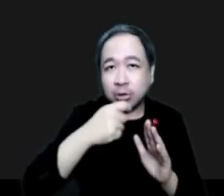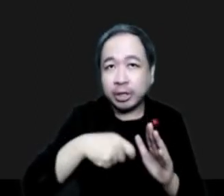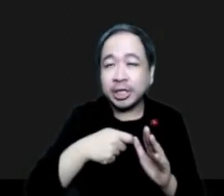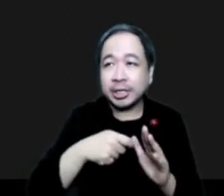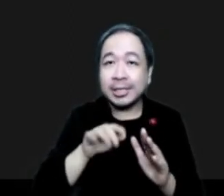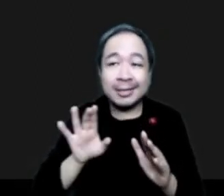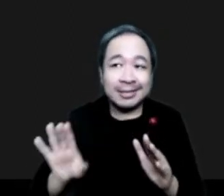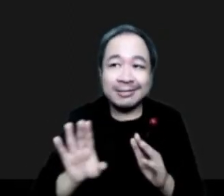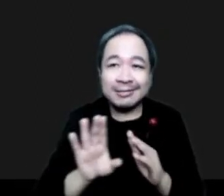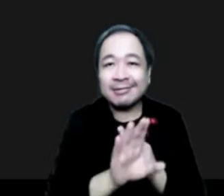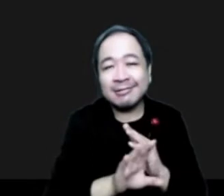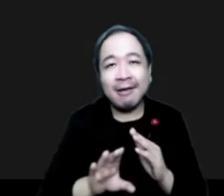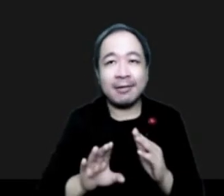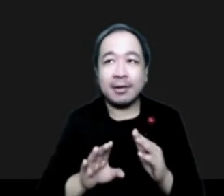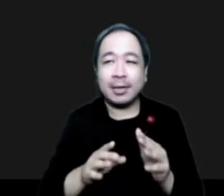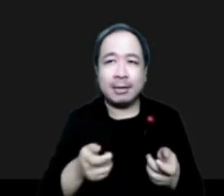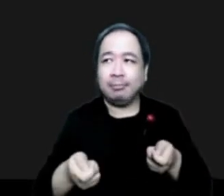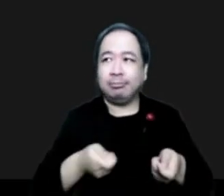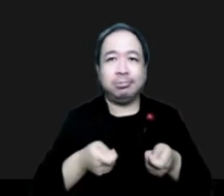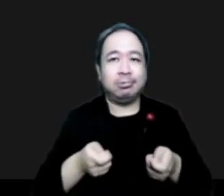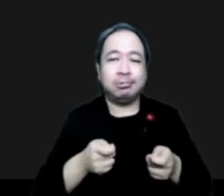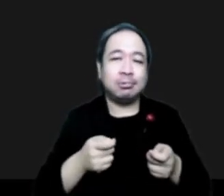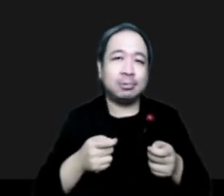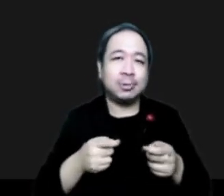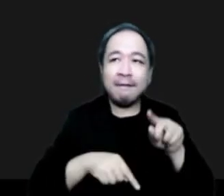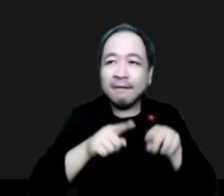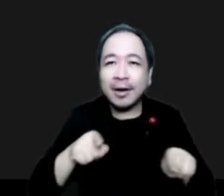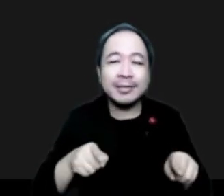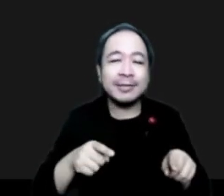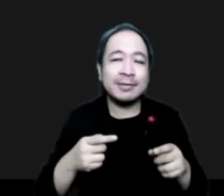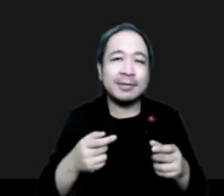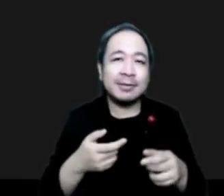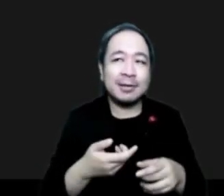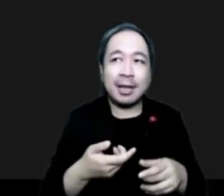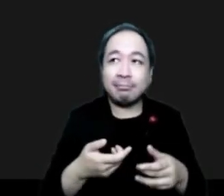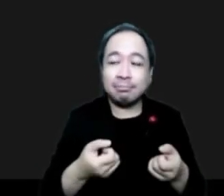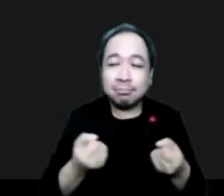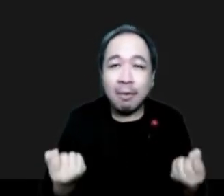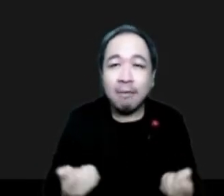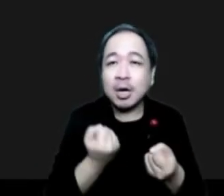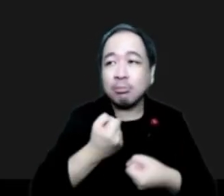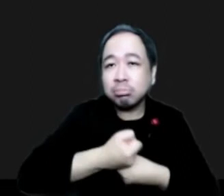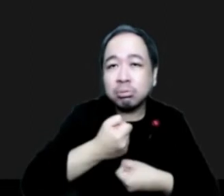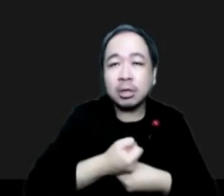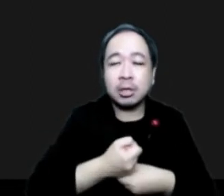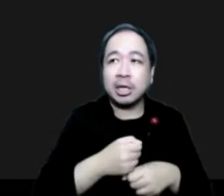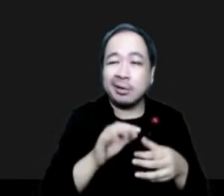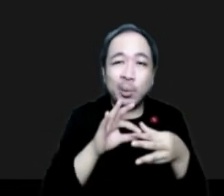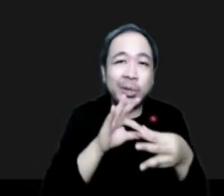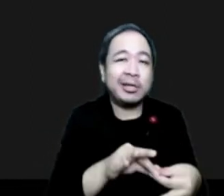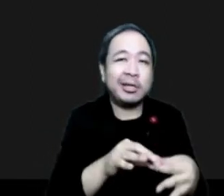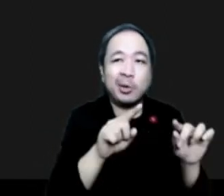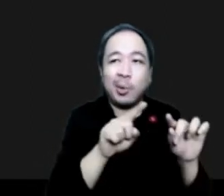cuanto al sistema de descargas eléctricas. También tenemos el hecho de que la combinación de los resultados de dos